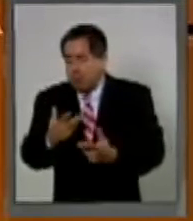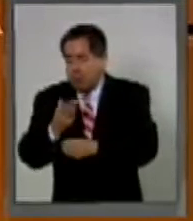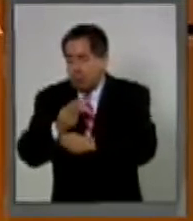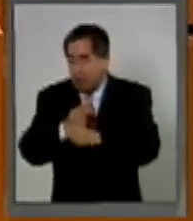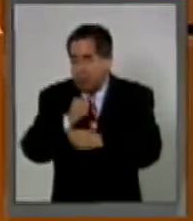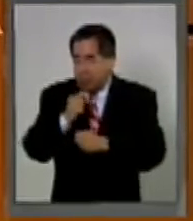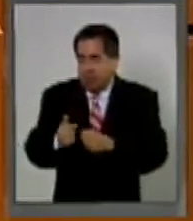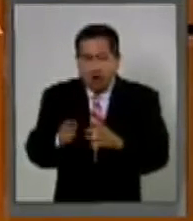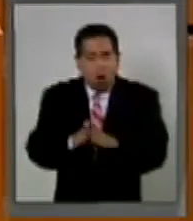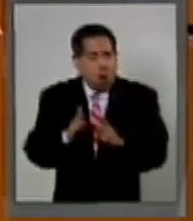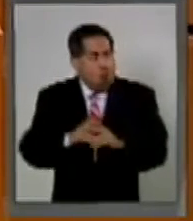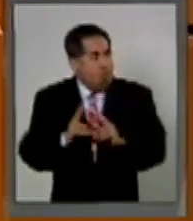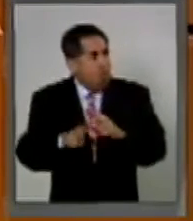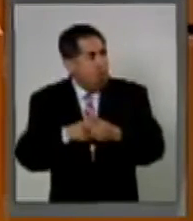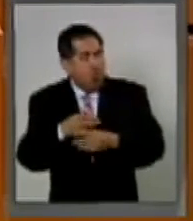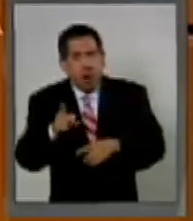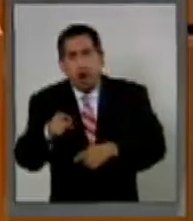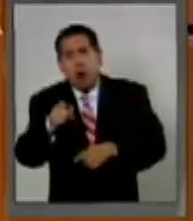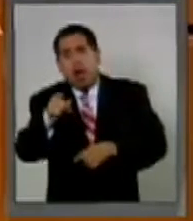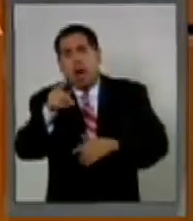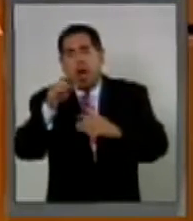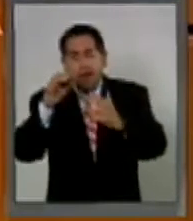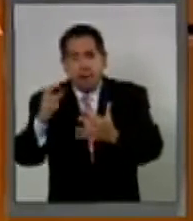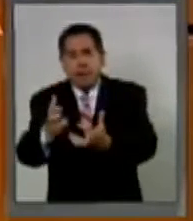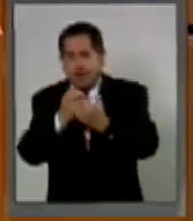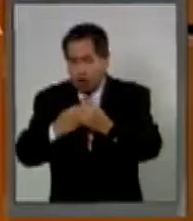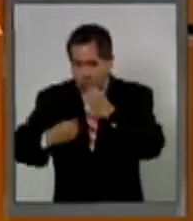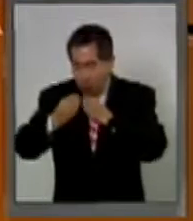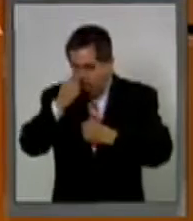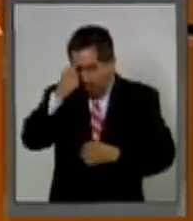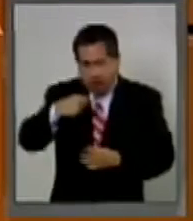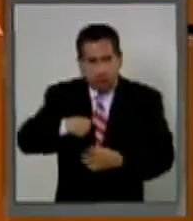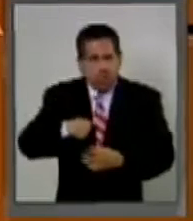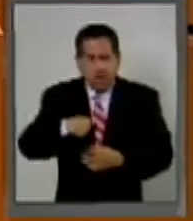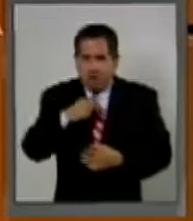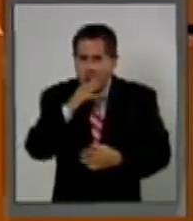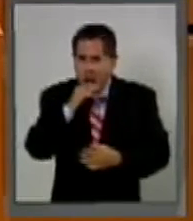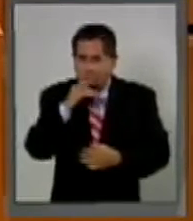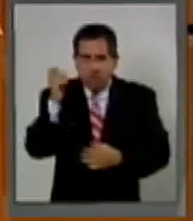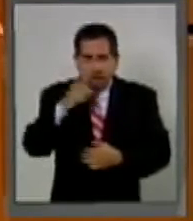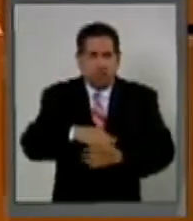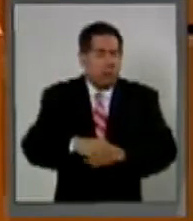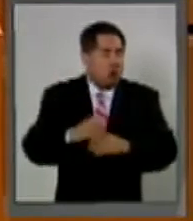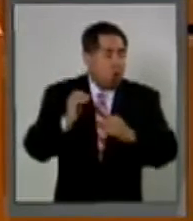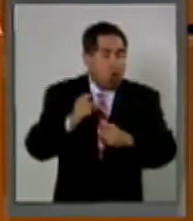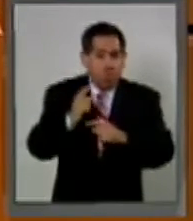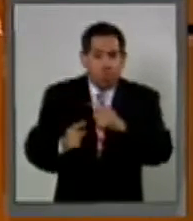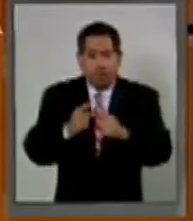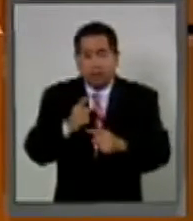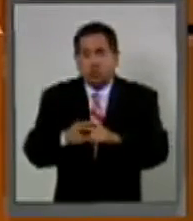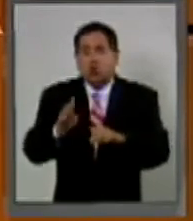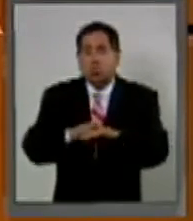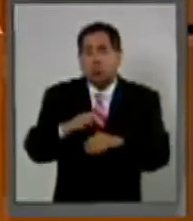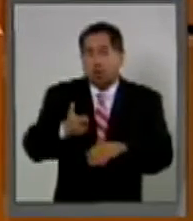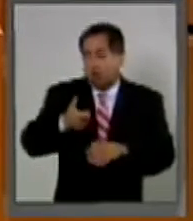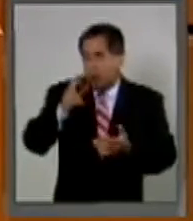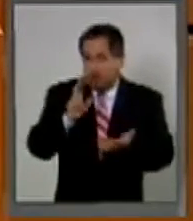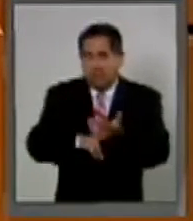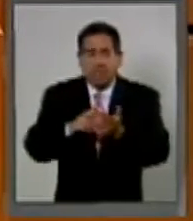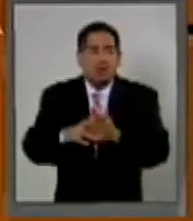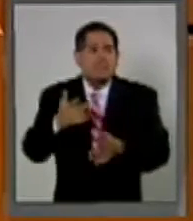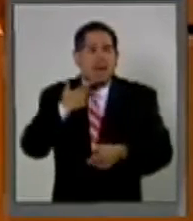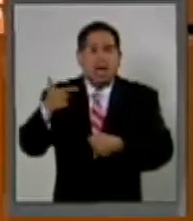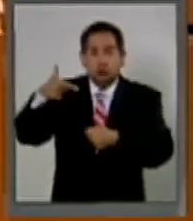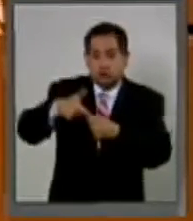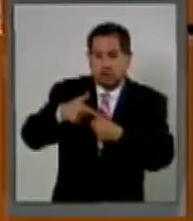un evidente abandono esta actividad milenaria. Si se suma a ello el alto costo del biodiesel y